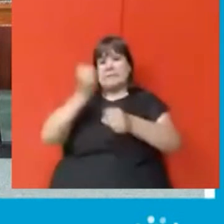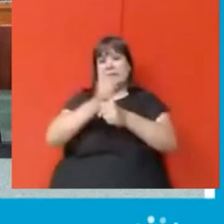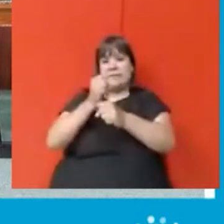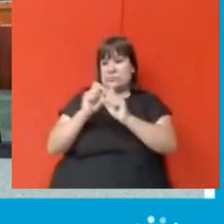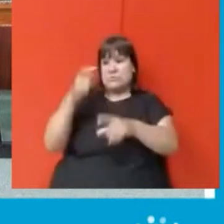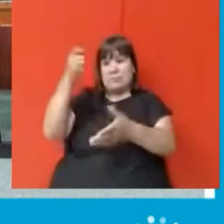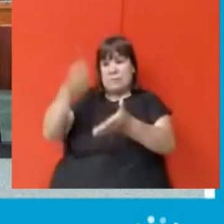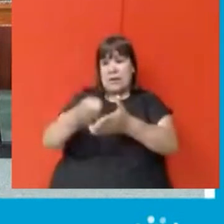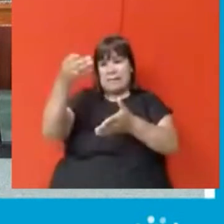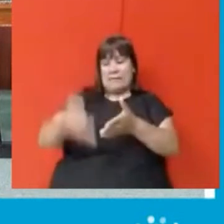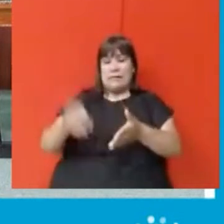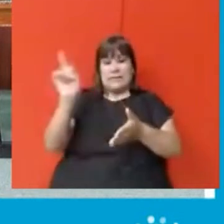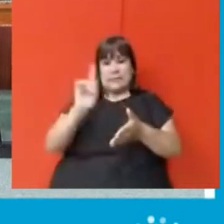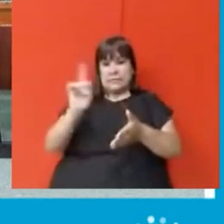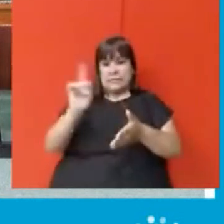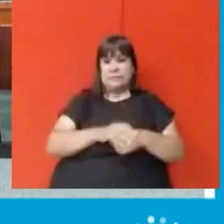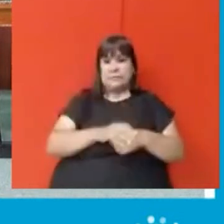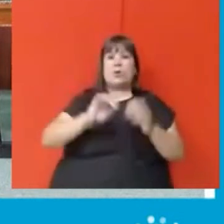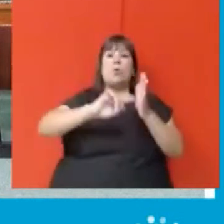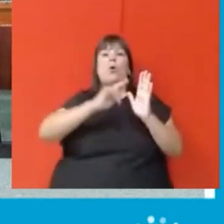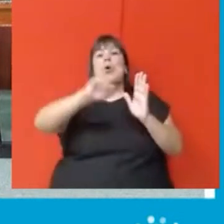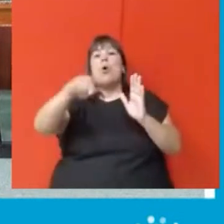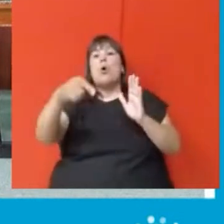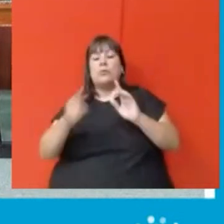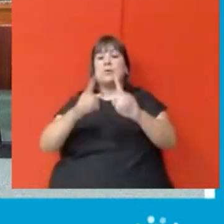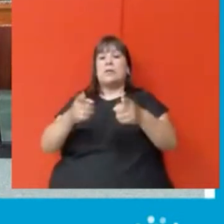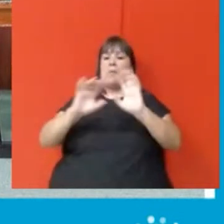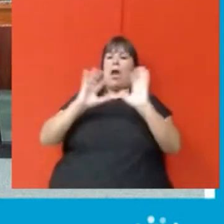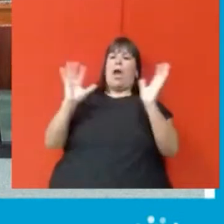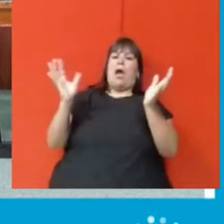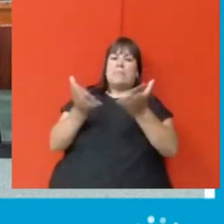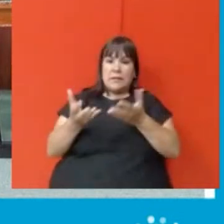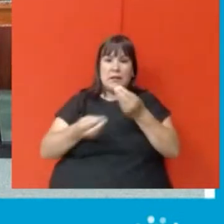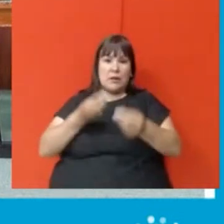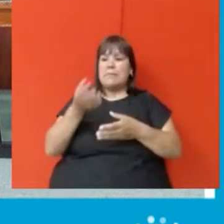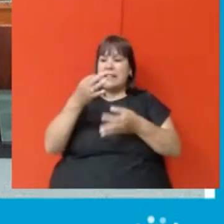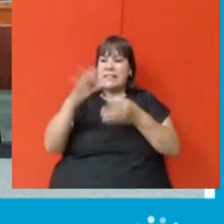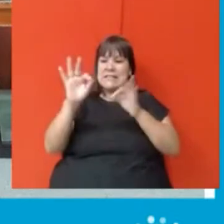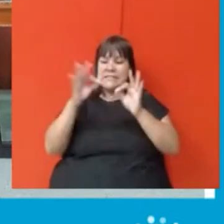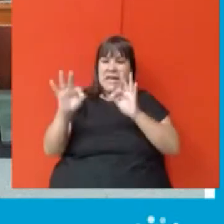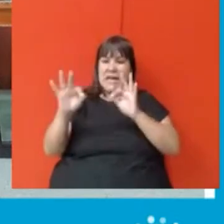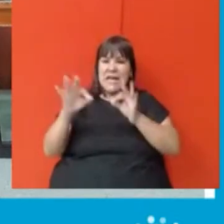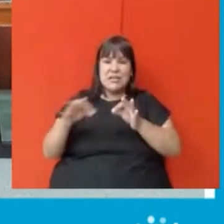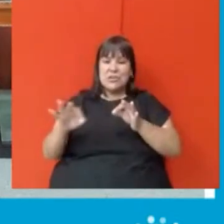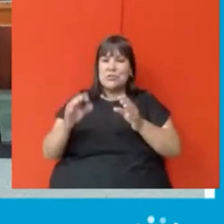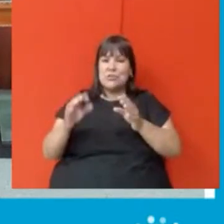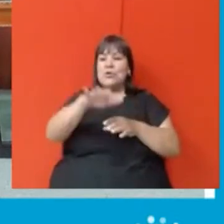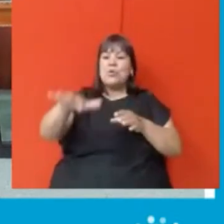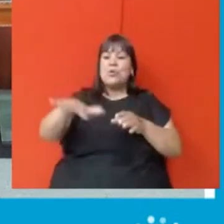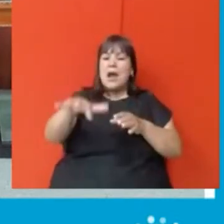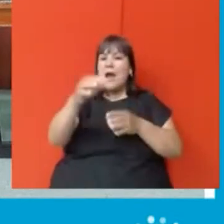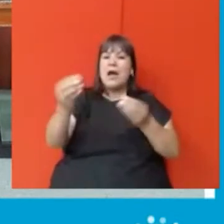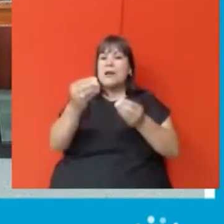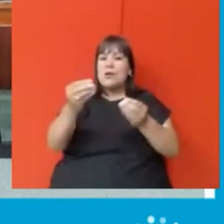por ejemplo. Cómo está diseñado y el estado actual del edificio, si está bien, si es